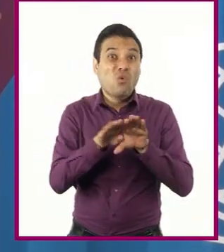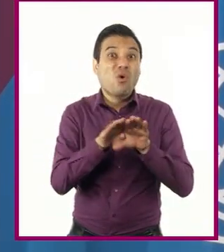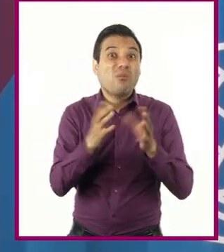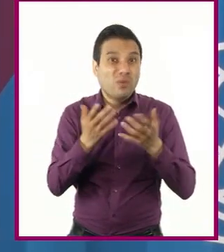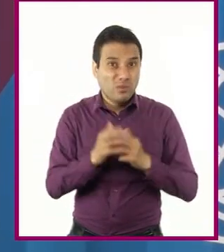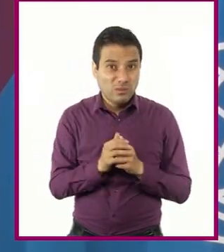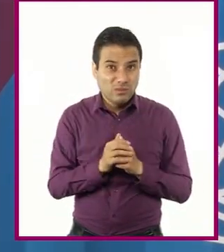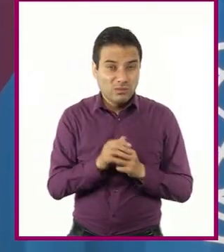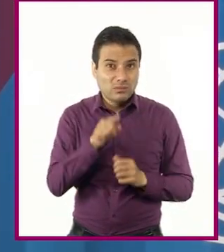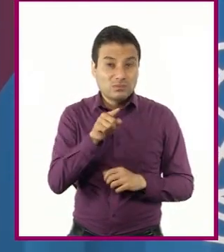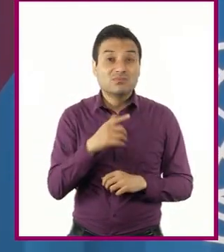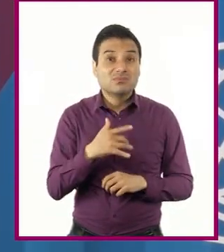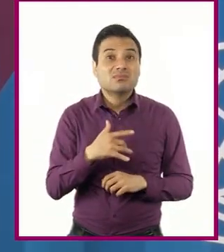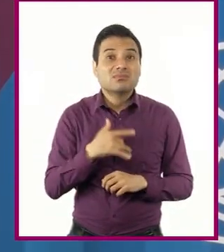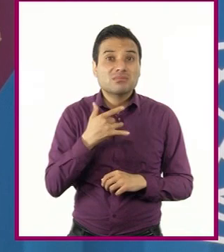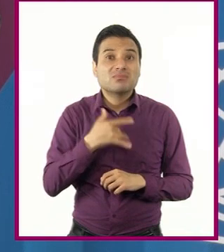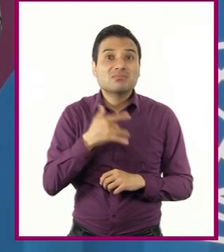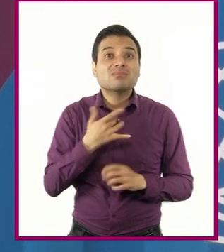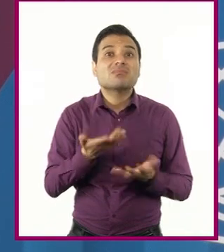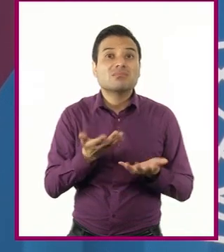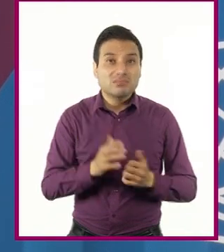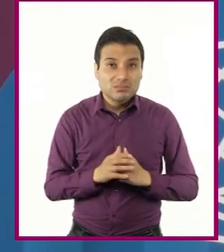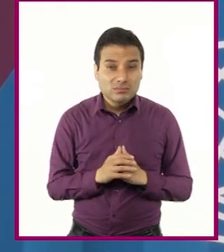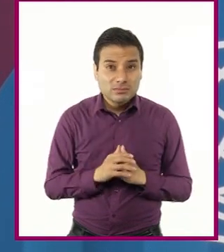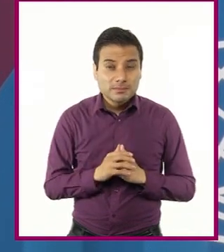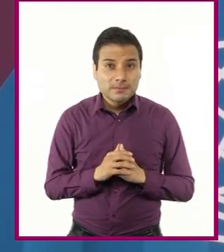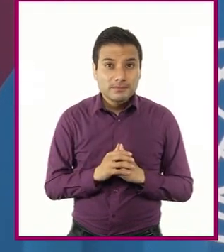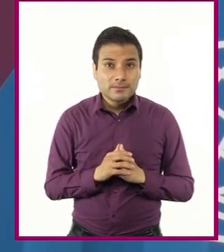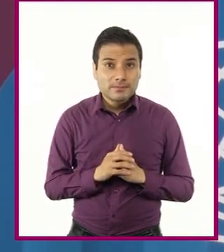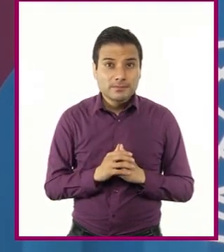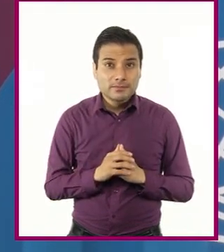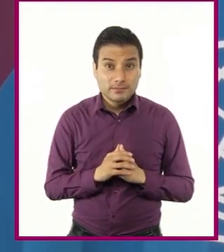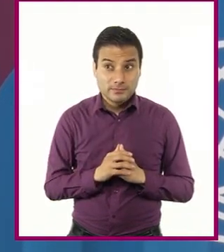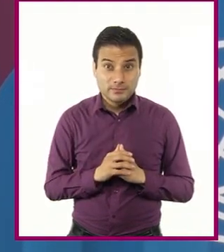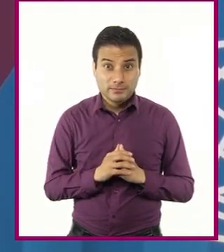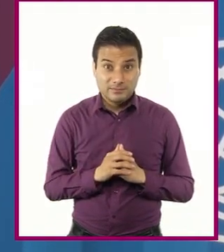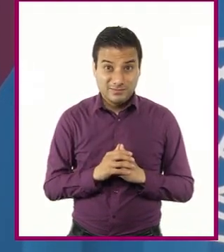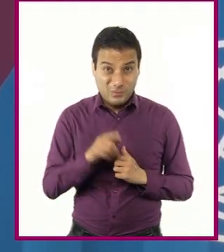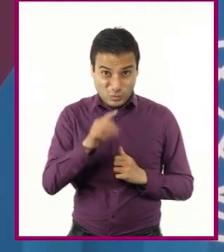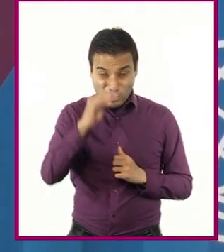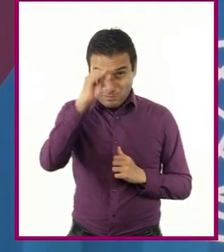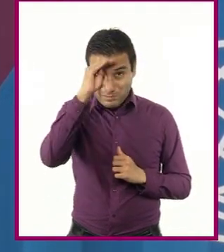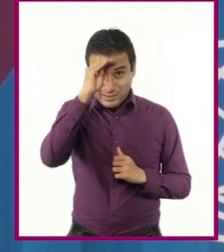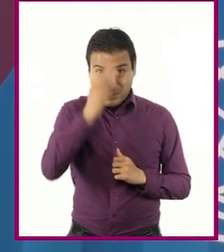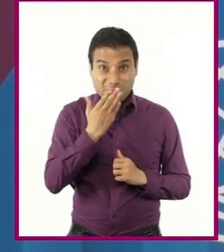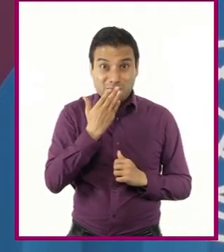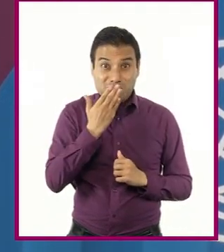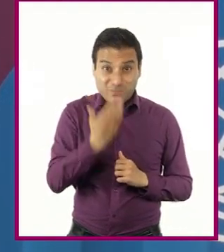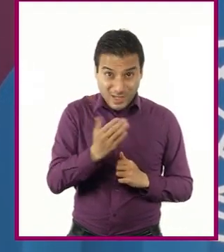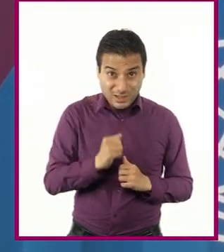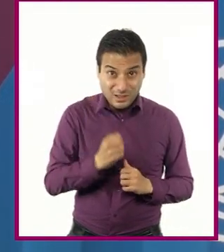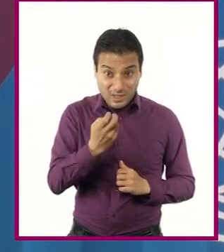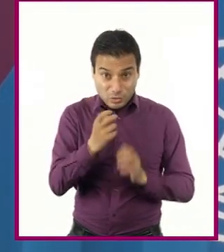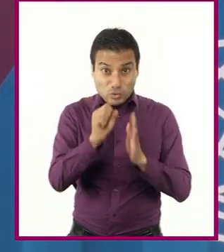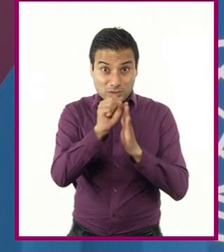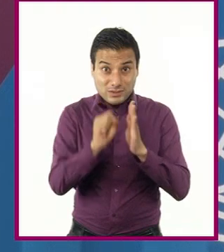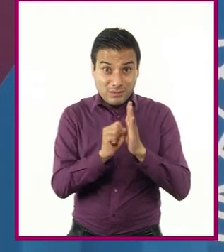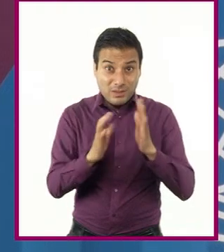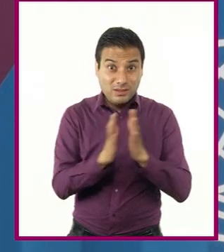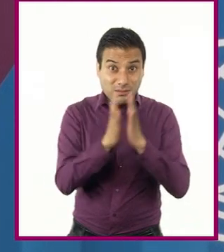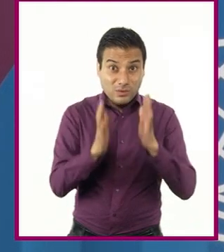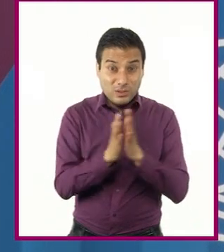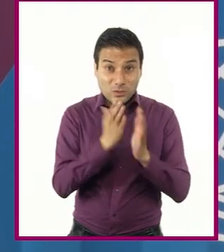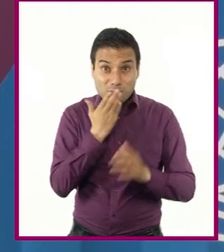portarían ustedes ante este tipo de situaciones? ¿Consideran lo descrito un estilo de vida democrático? El ejemplo